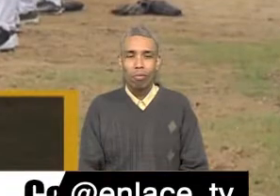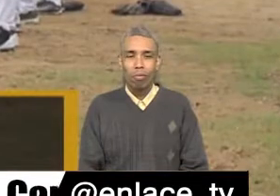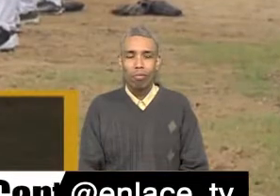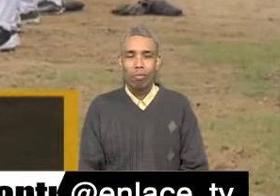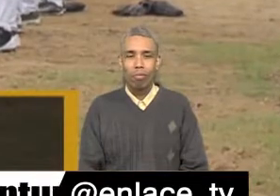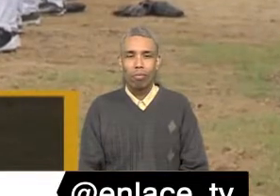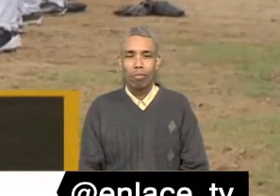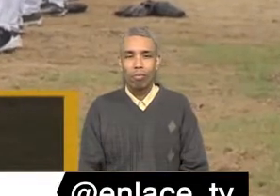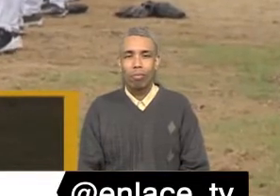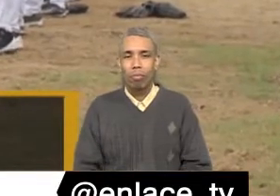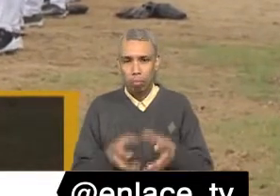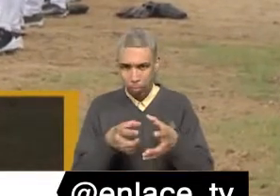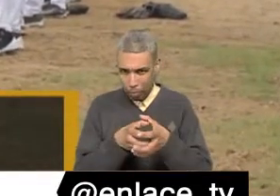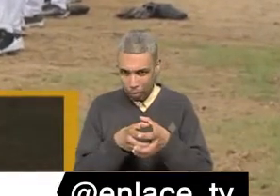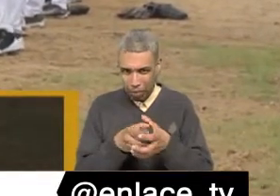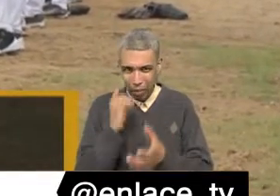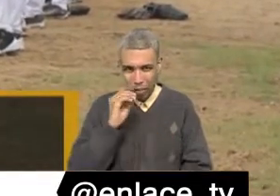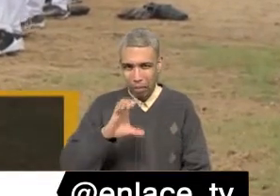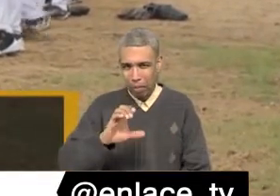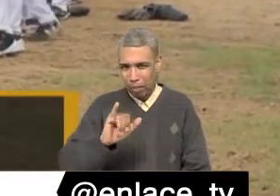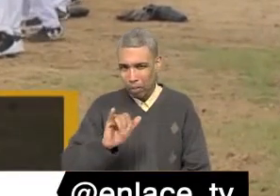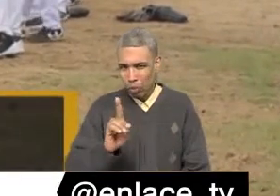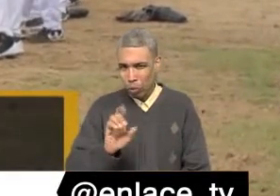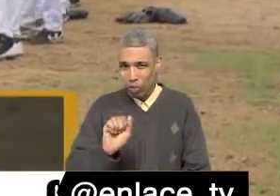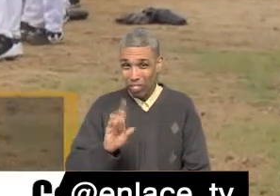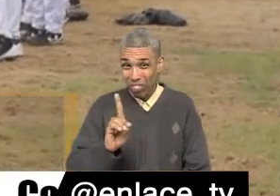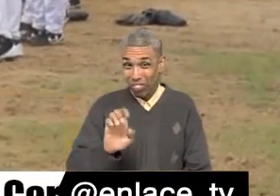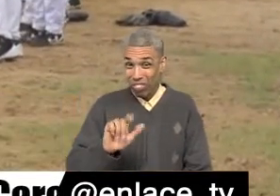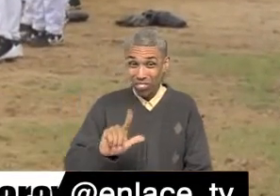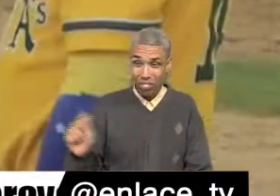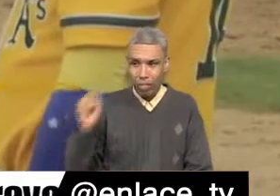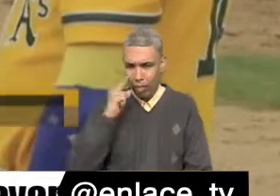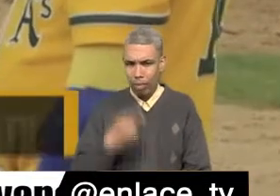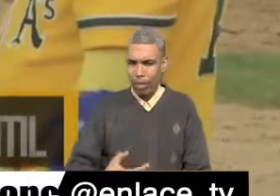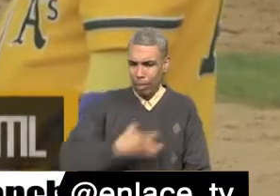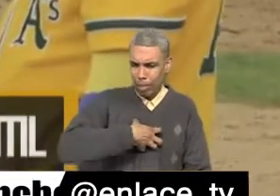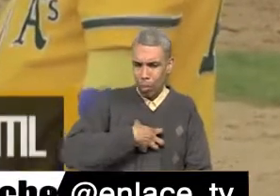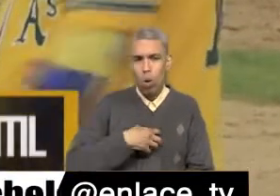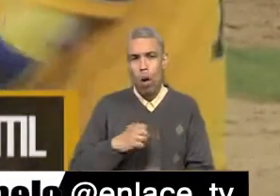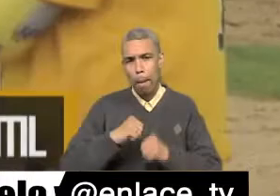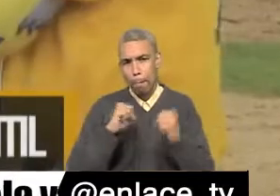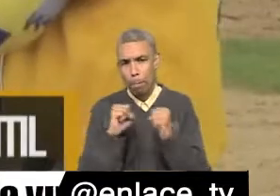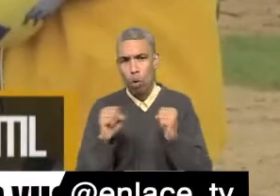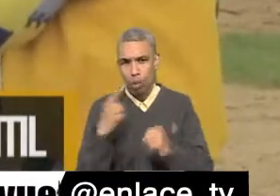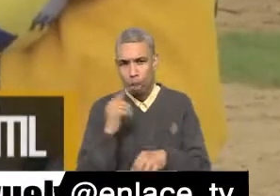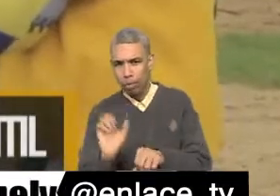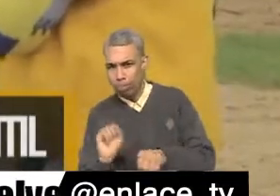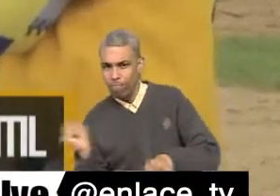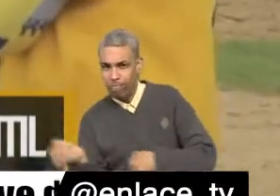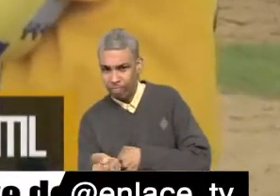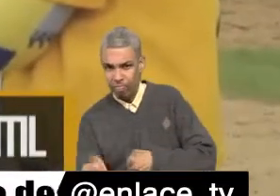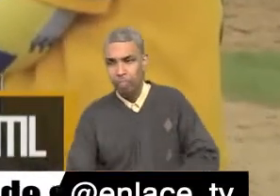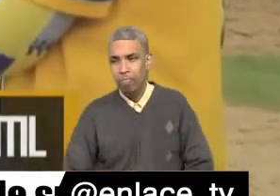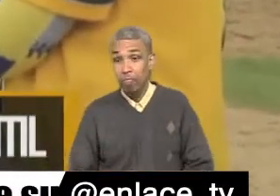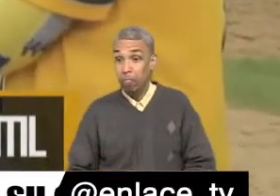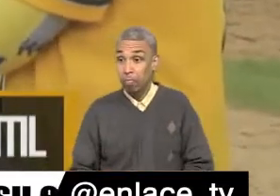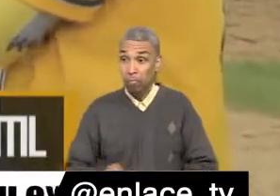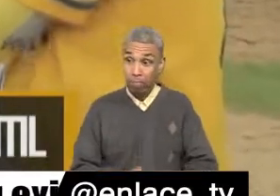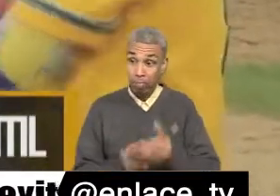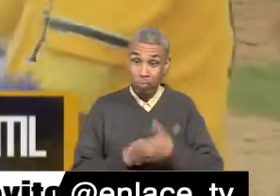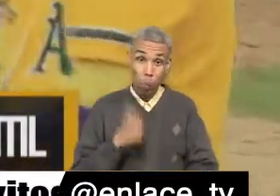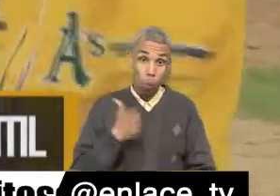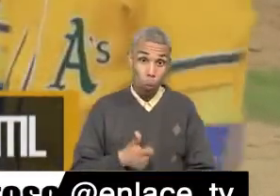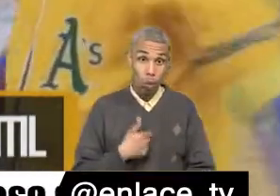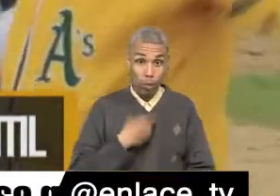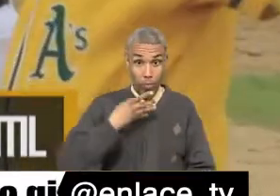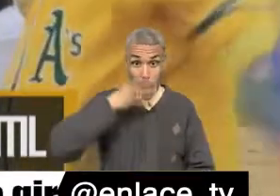Atléticos de Ciudadela es un equipo de Bogotá que participa en el 11º Campeonato Nacional Interclubes de Béisbol Infantil, que ha demostrado un gran nivel